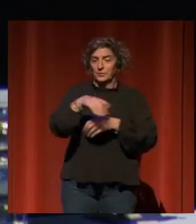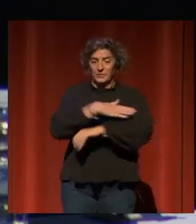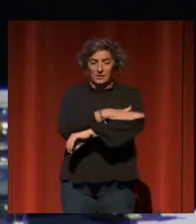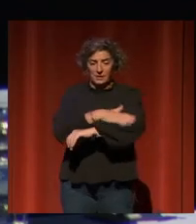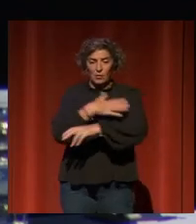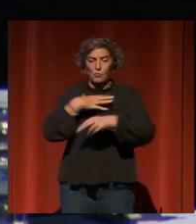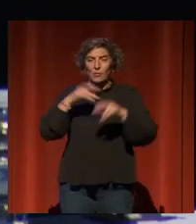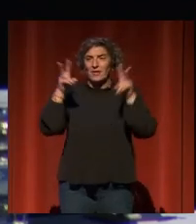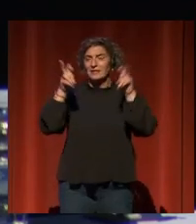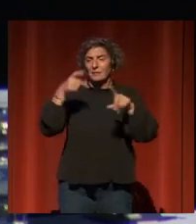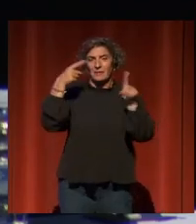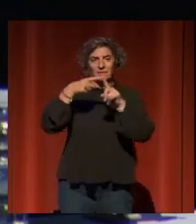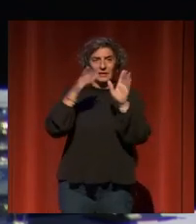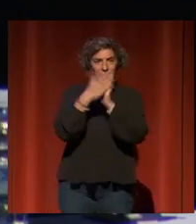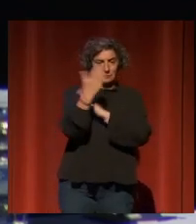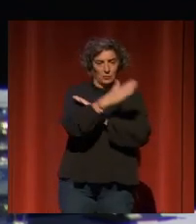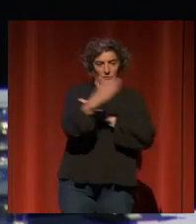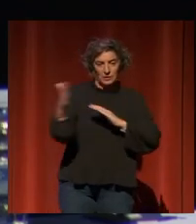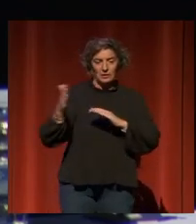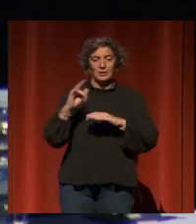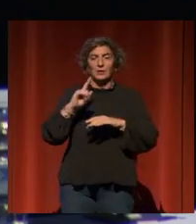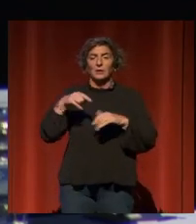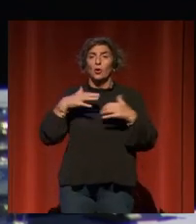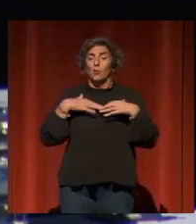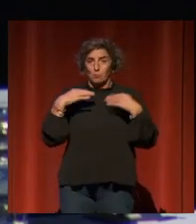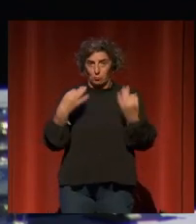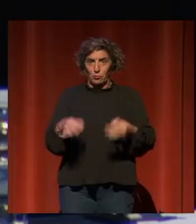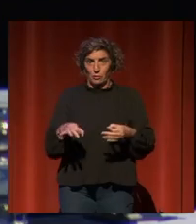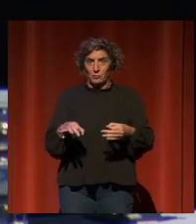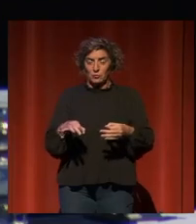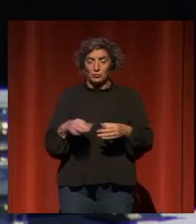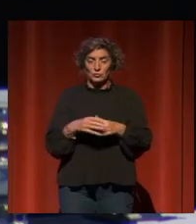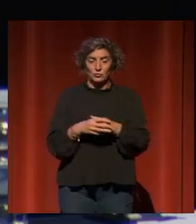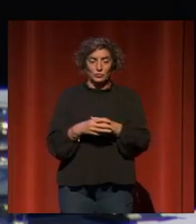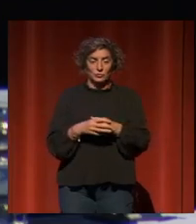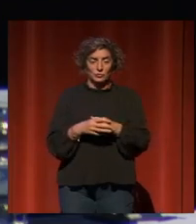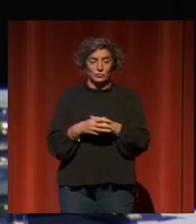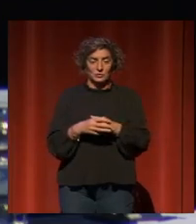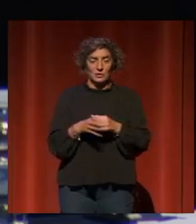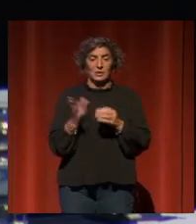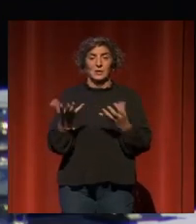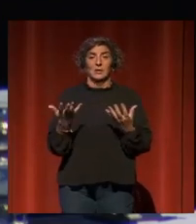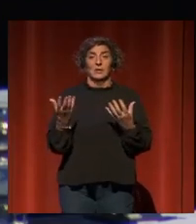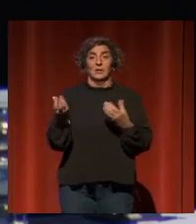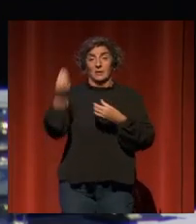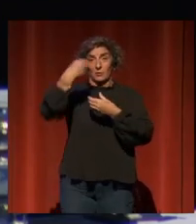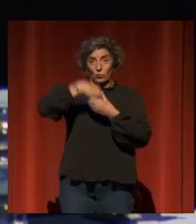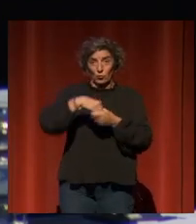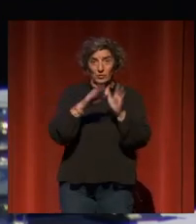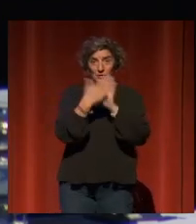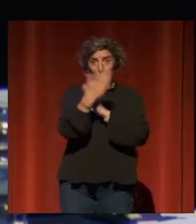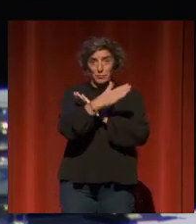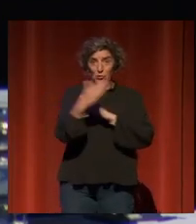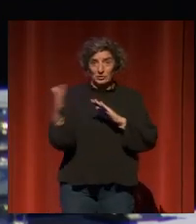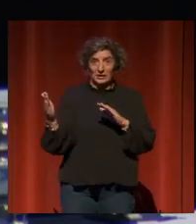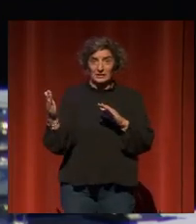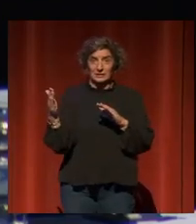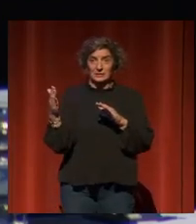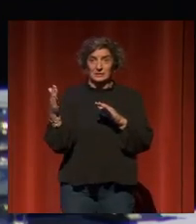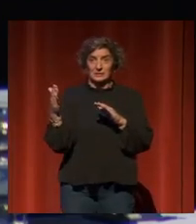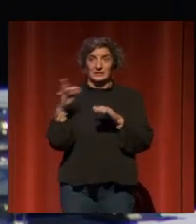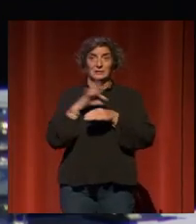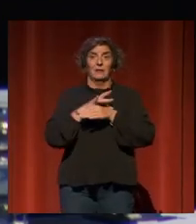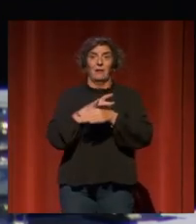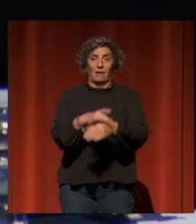bibliotecarios y podemos eh traer las incluir las bibliotecas en la